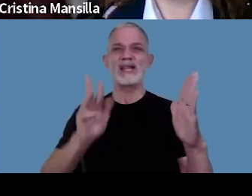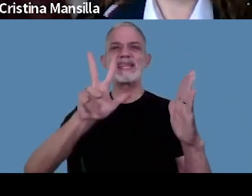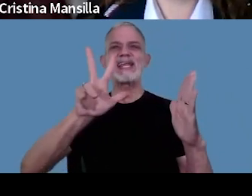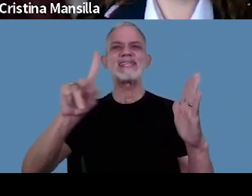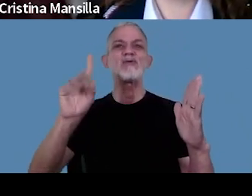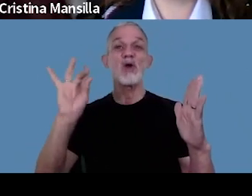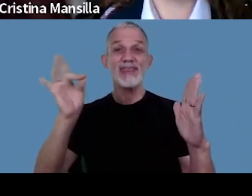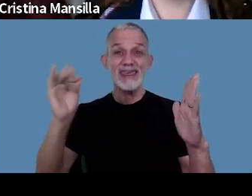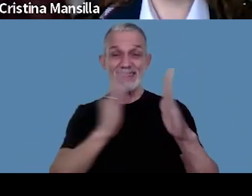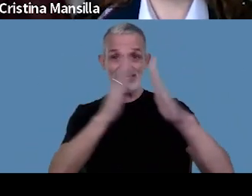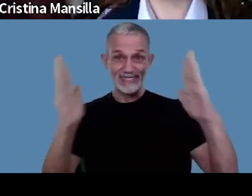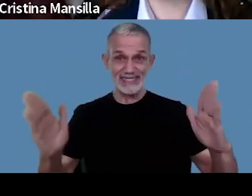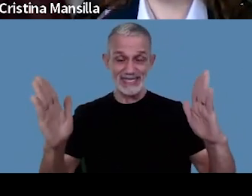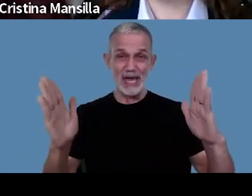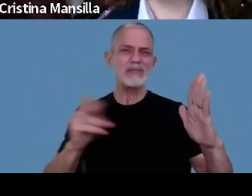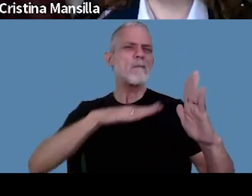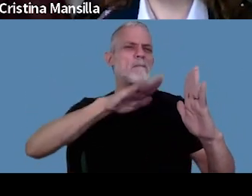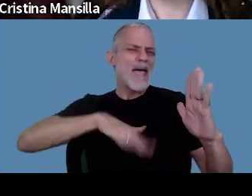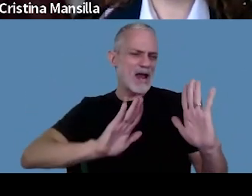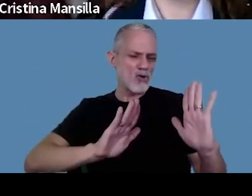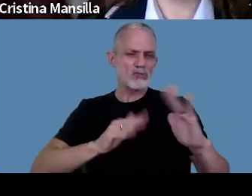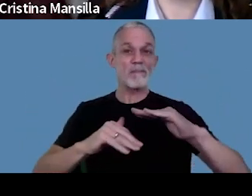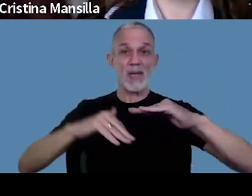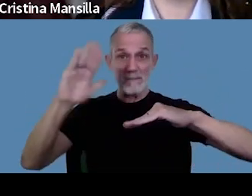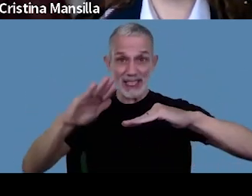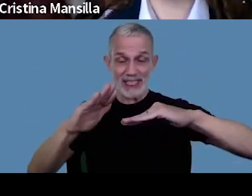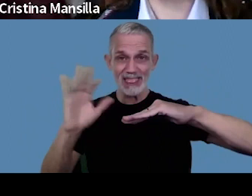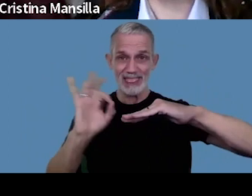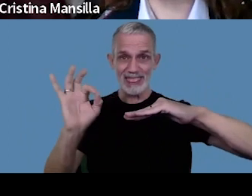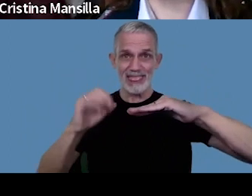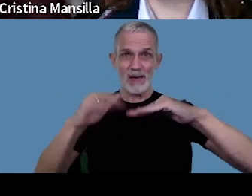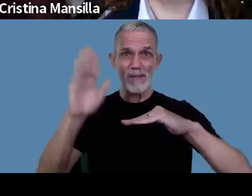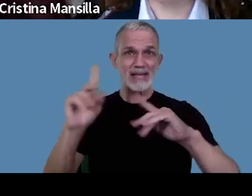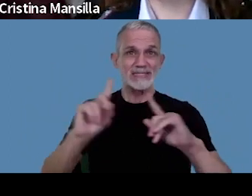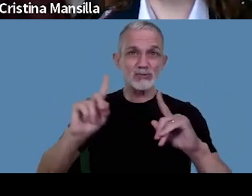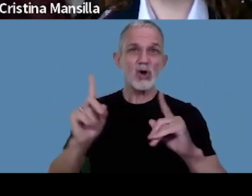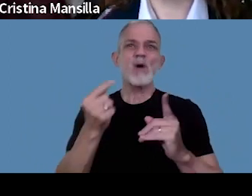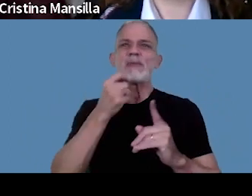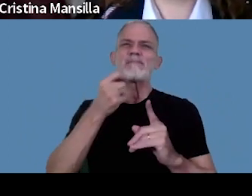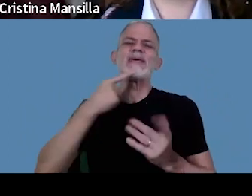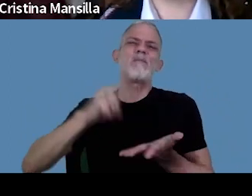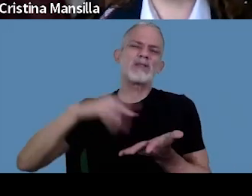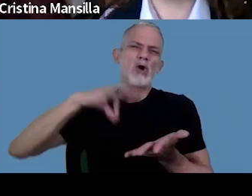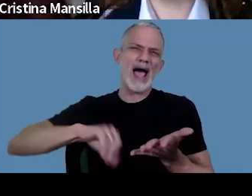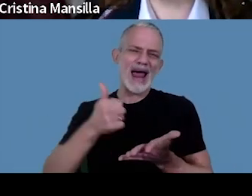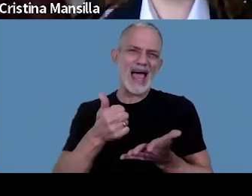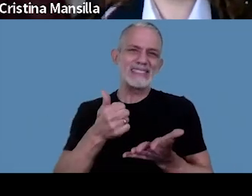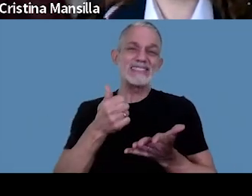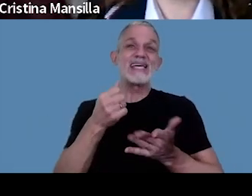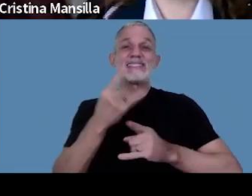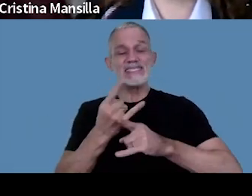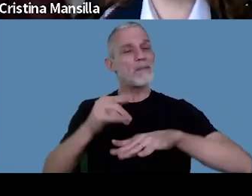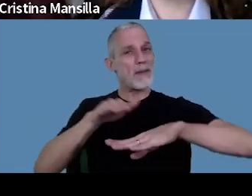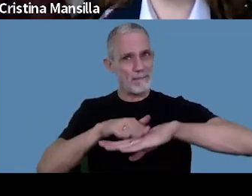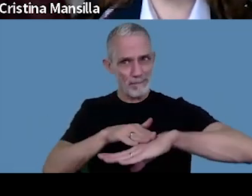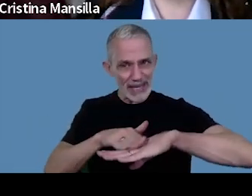diciembre, el que fuere menor y no supere, ¿sí?, no va a corresponder retención de ganancias, siempre vuelvo a insistir que el